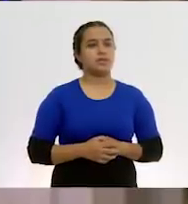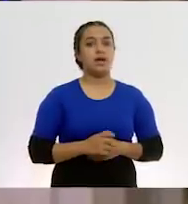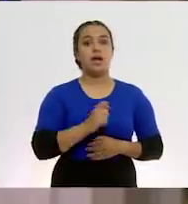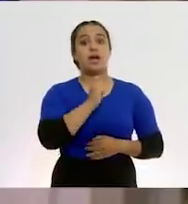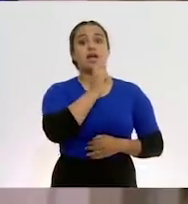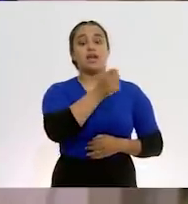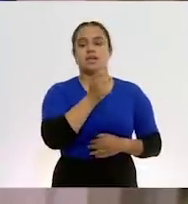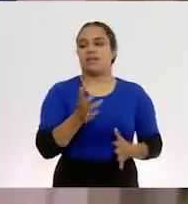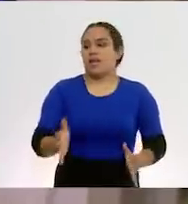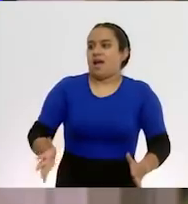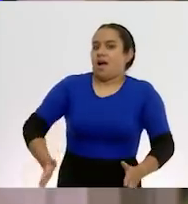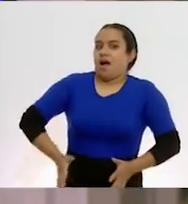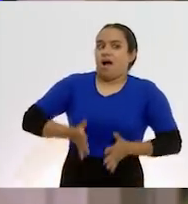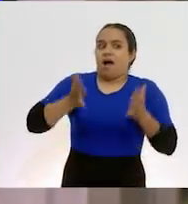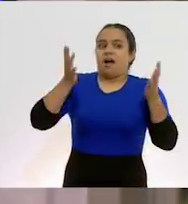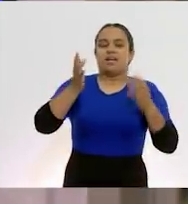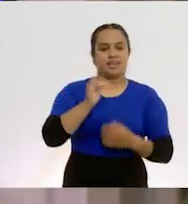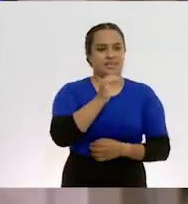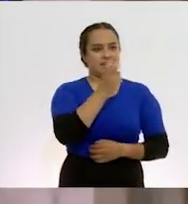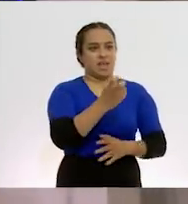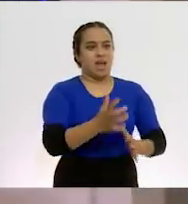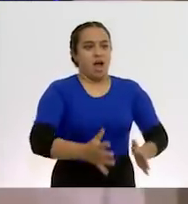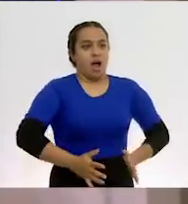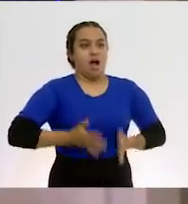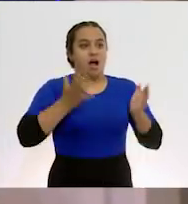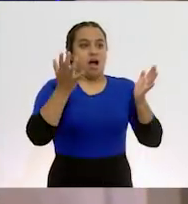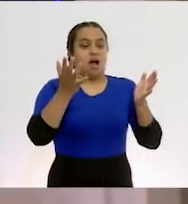¡Oh! Esa está sorprendida. Está sorprendida.